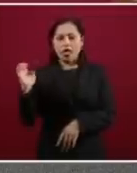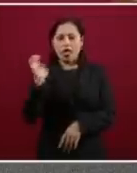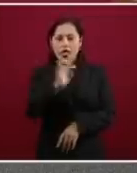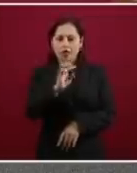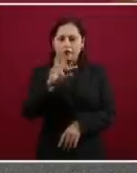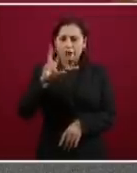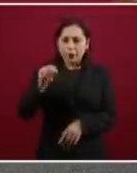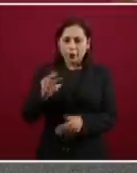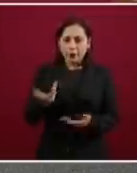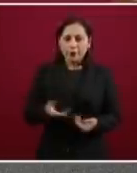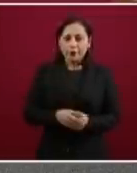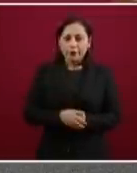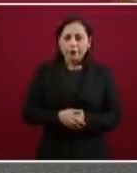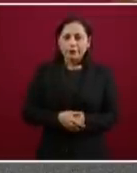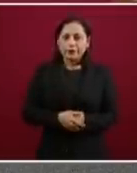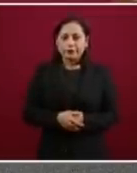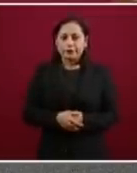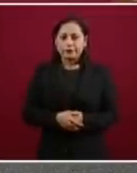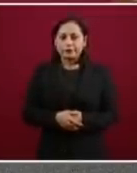si quieren